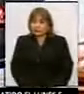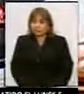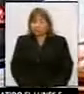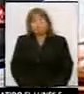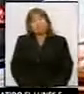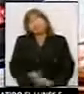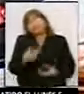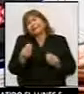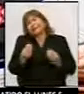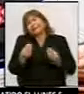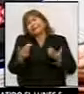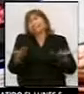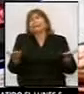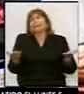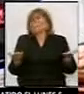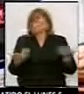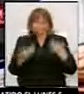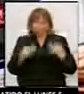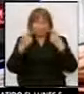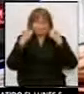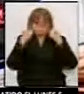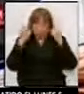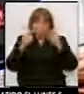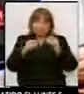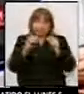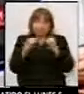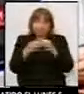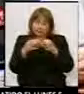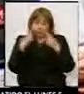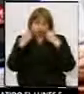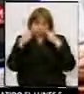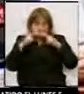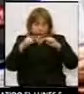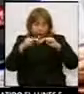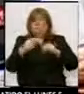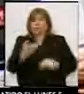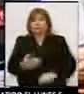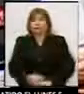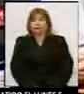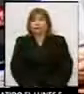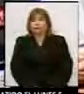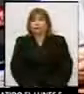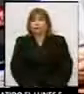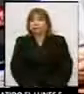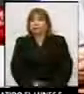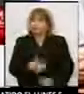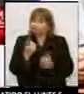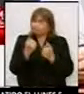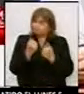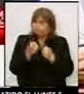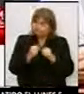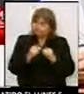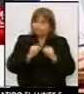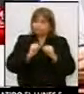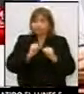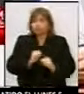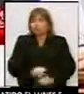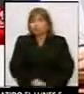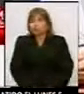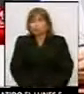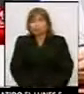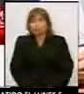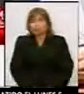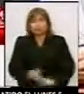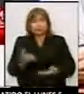¿Cómo no estar de acuerdo con esta comisión investigadora, presidenta? Se han tratado